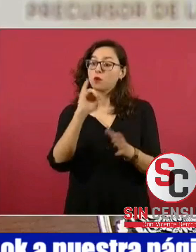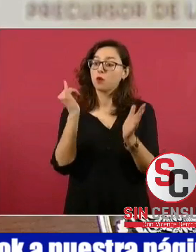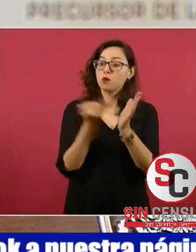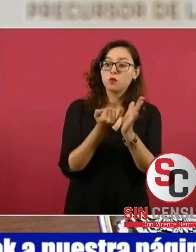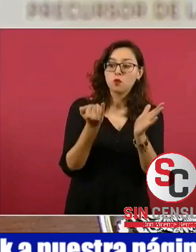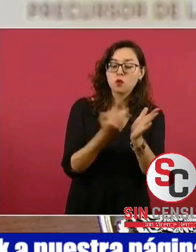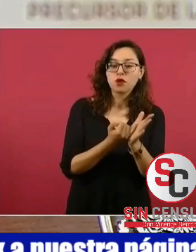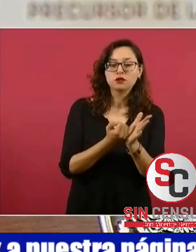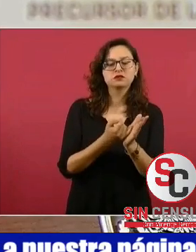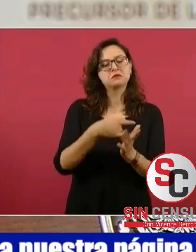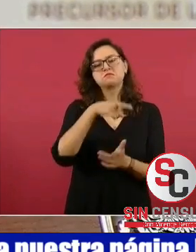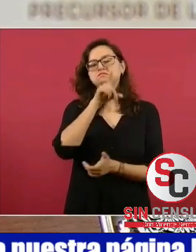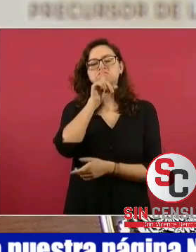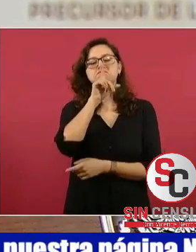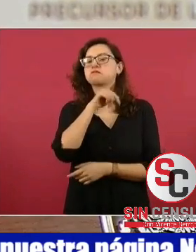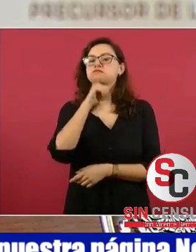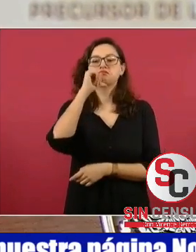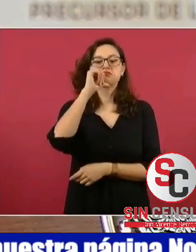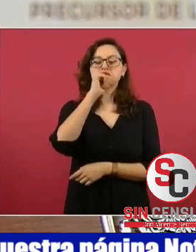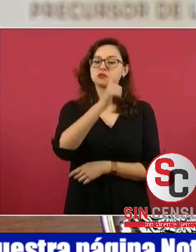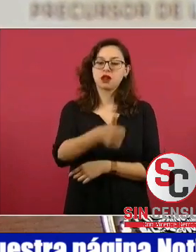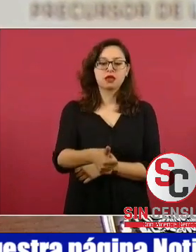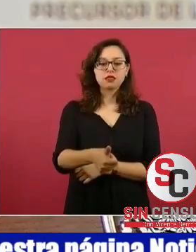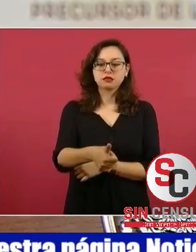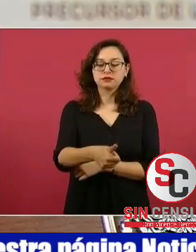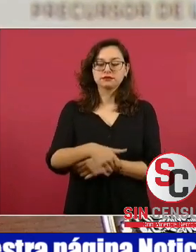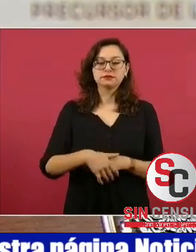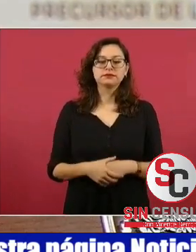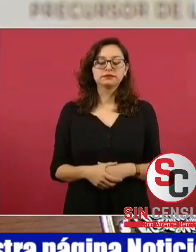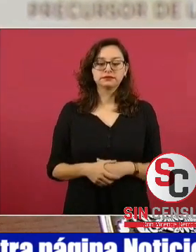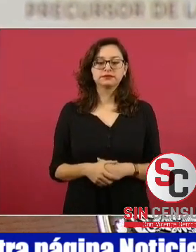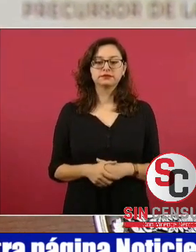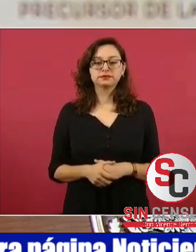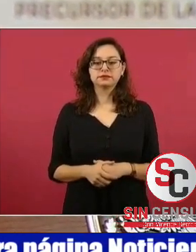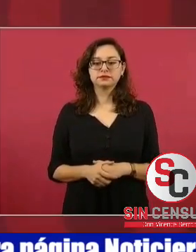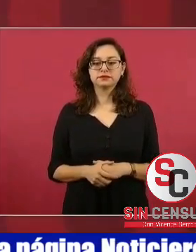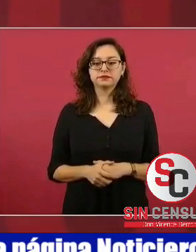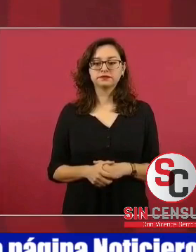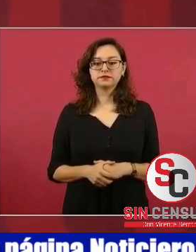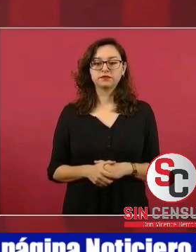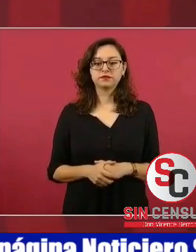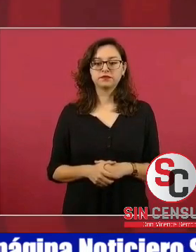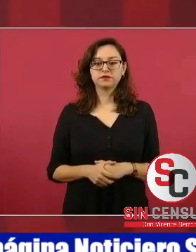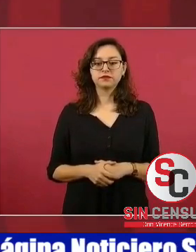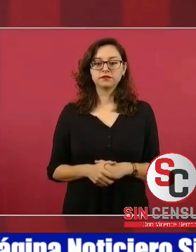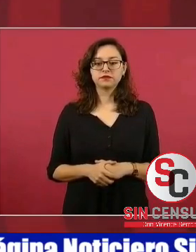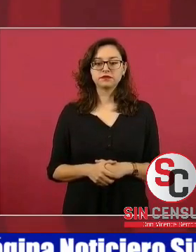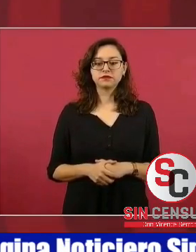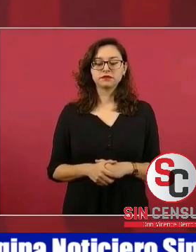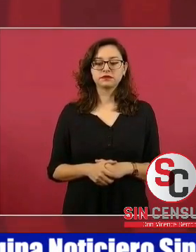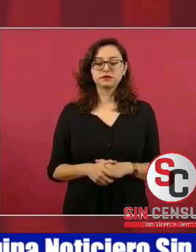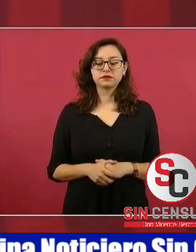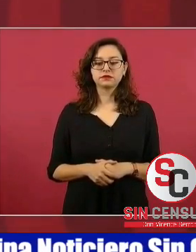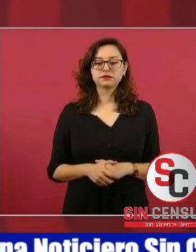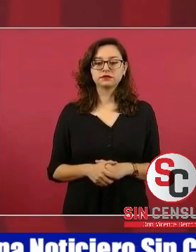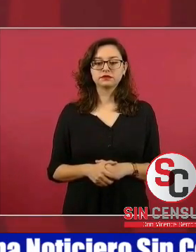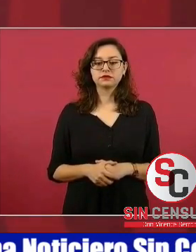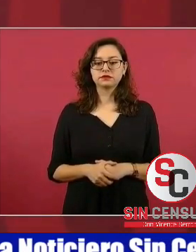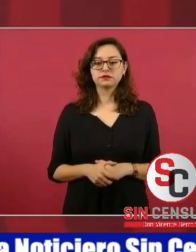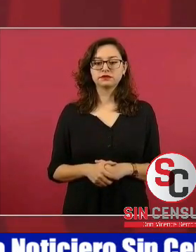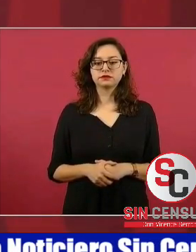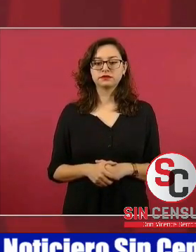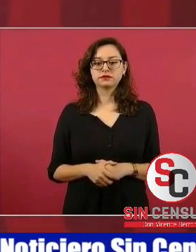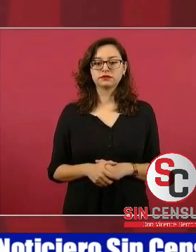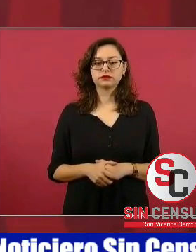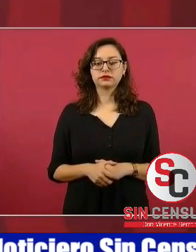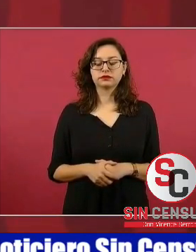de sacerdotes es hasta antirreligioso, que en especial es anticristiano, teológicamente hablando, que no puede un sacerdote,